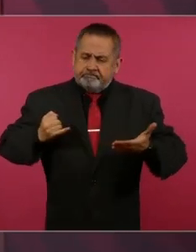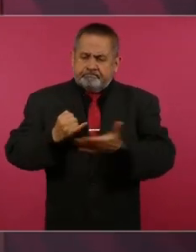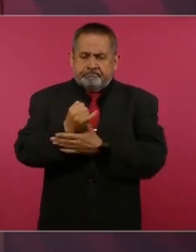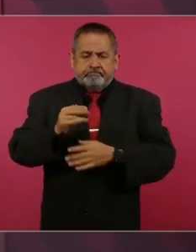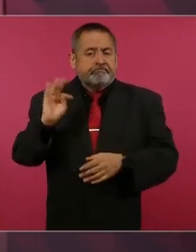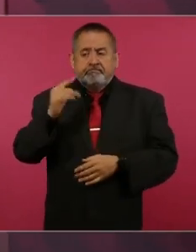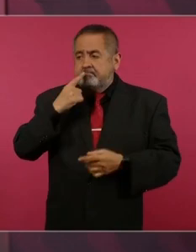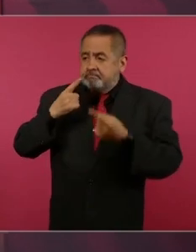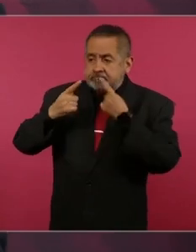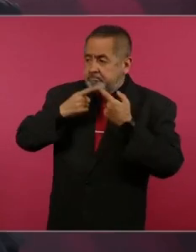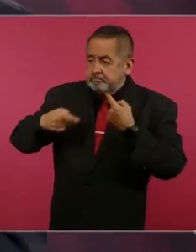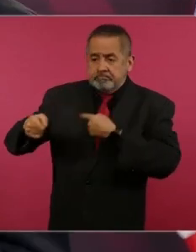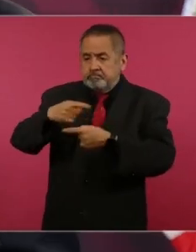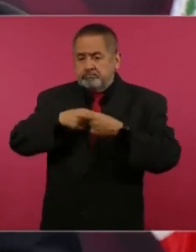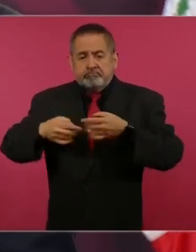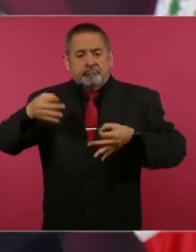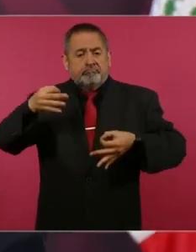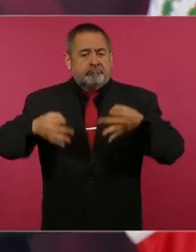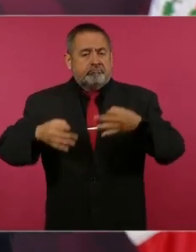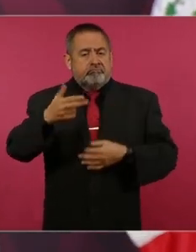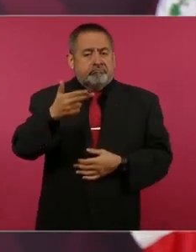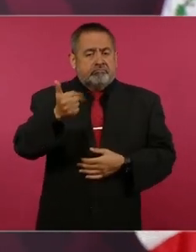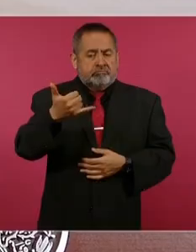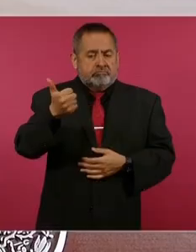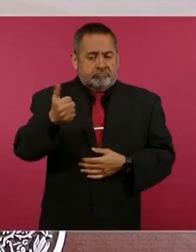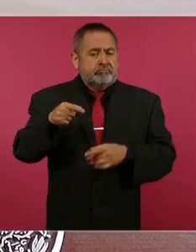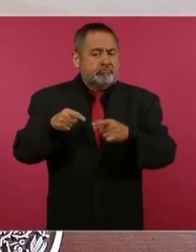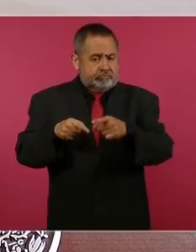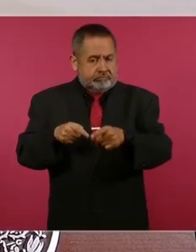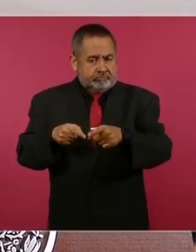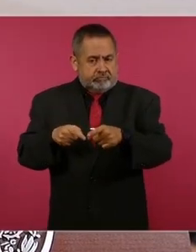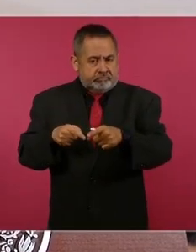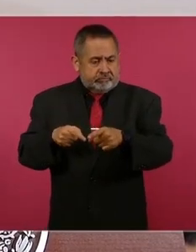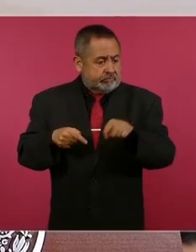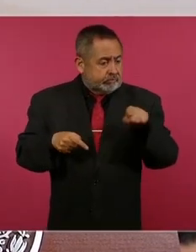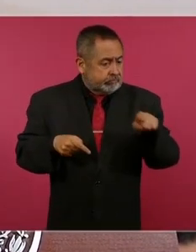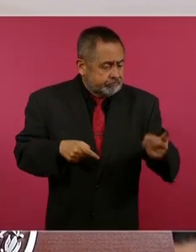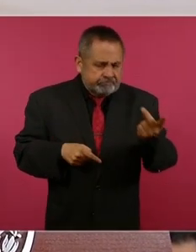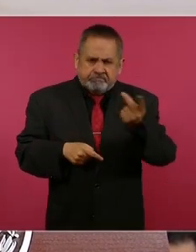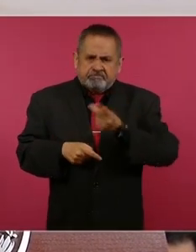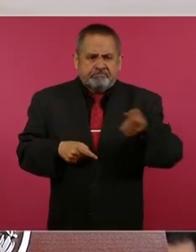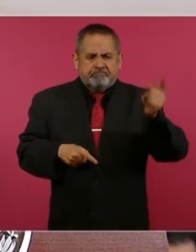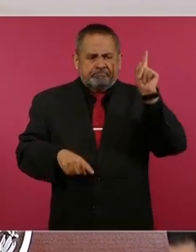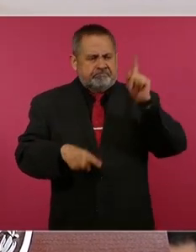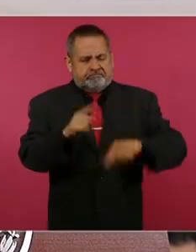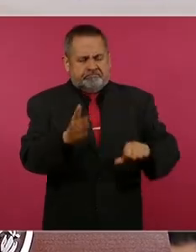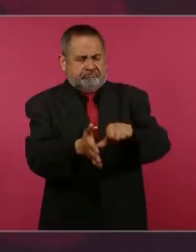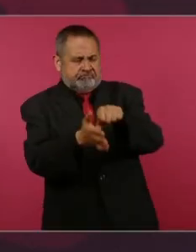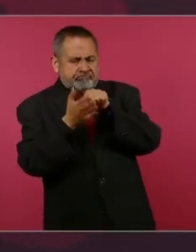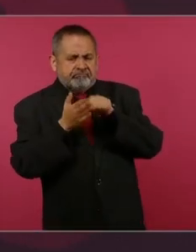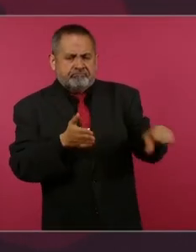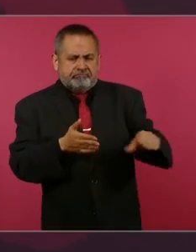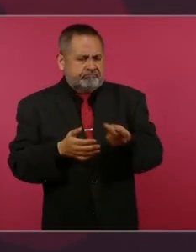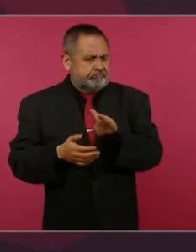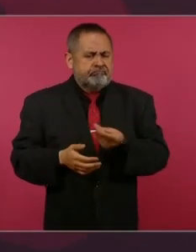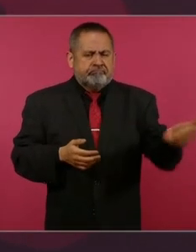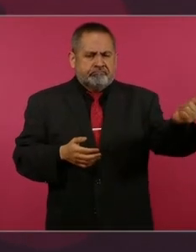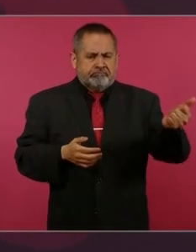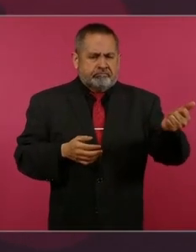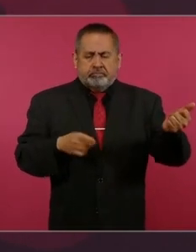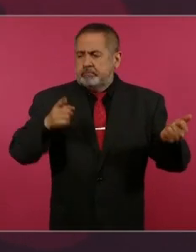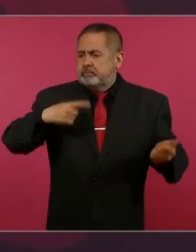decisión del Tribunal de Justicia Internacional es la expulsión definitiva de un Estado miembro,